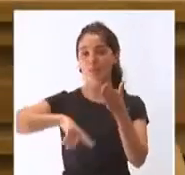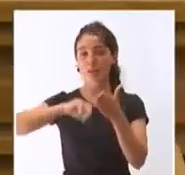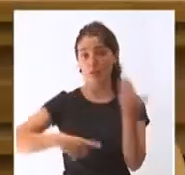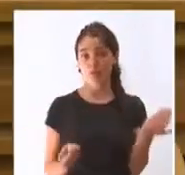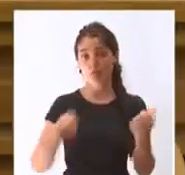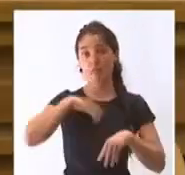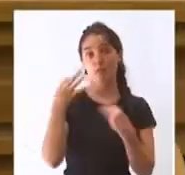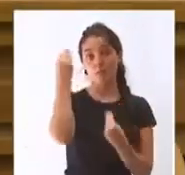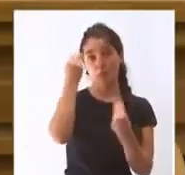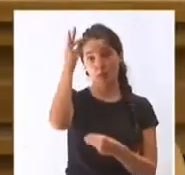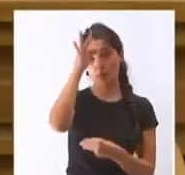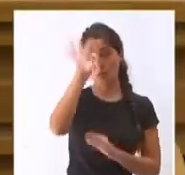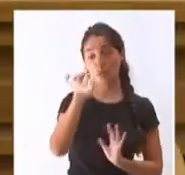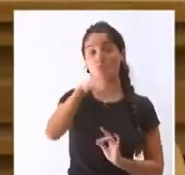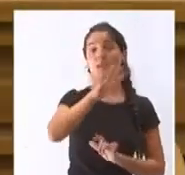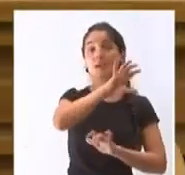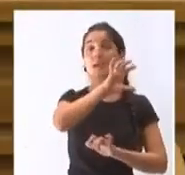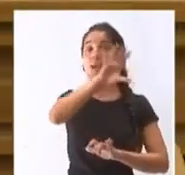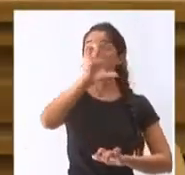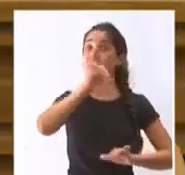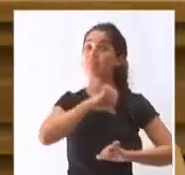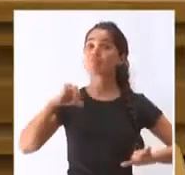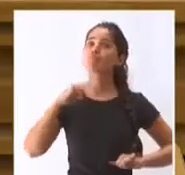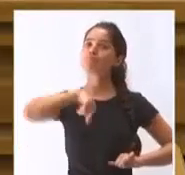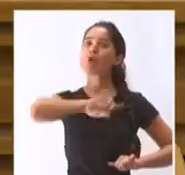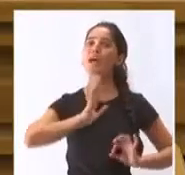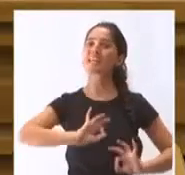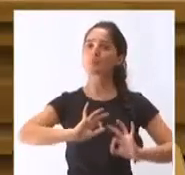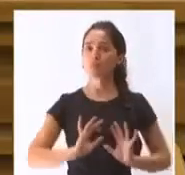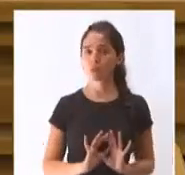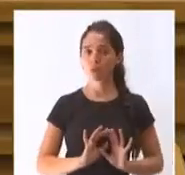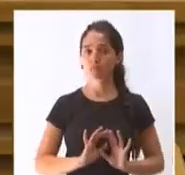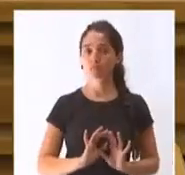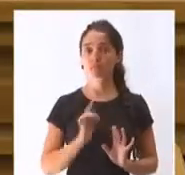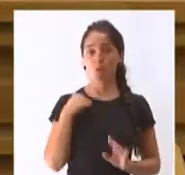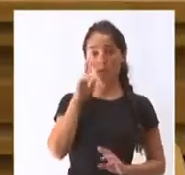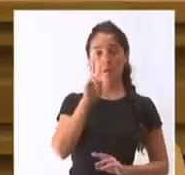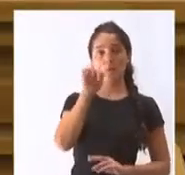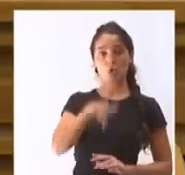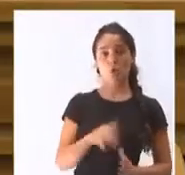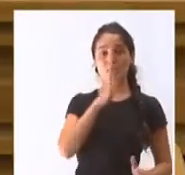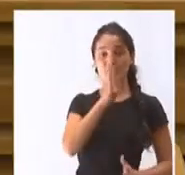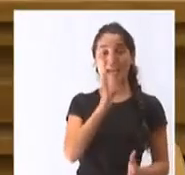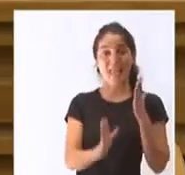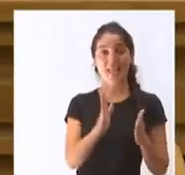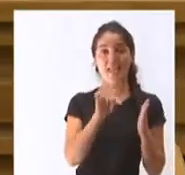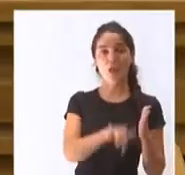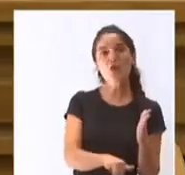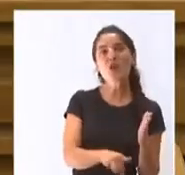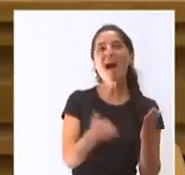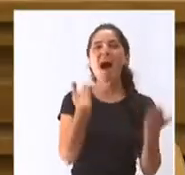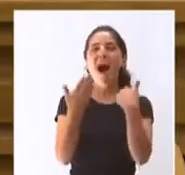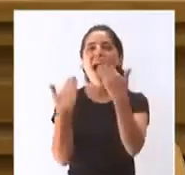somos una región en esto un poco especial porque por lo primero que he visto en esta legislación se está hablando de zonas muy tensas